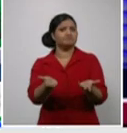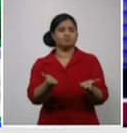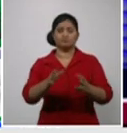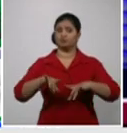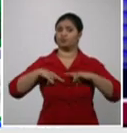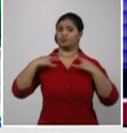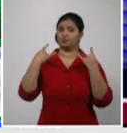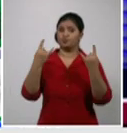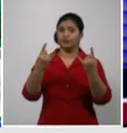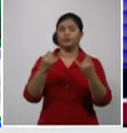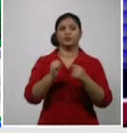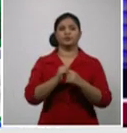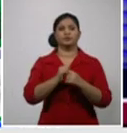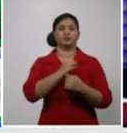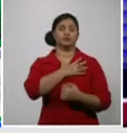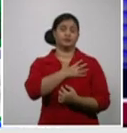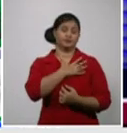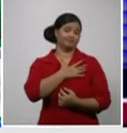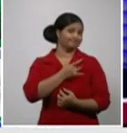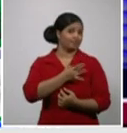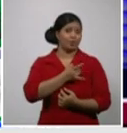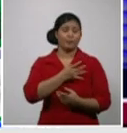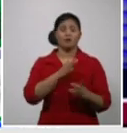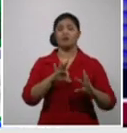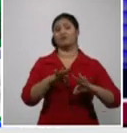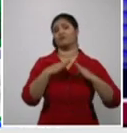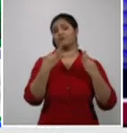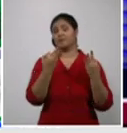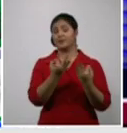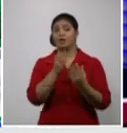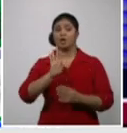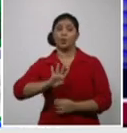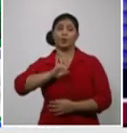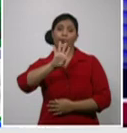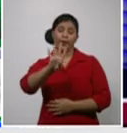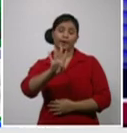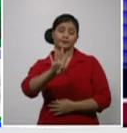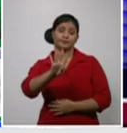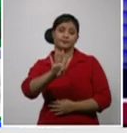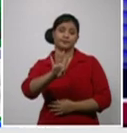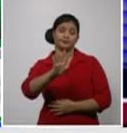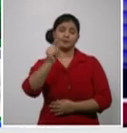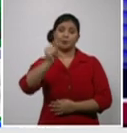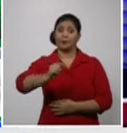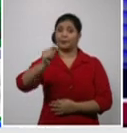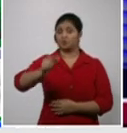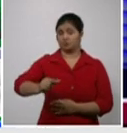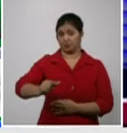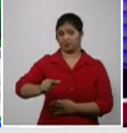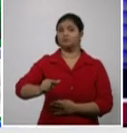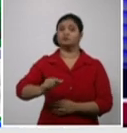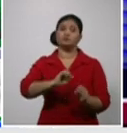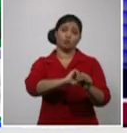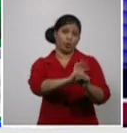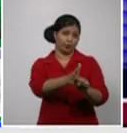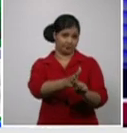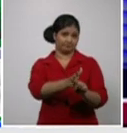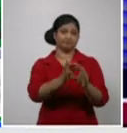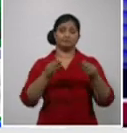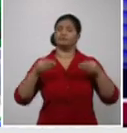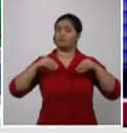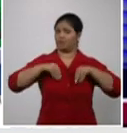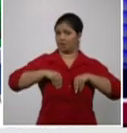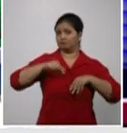a familiares, a amistades de 4 personas que tenían la COVID en nuestro